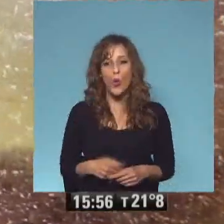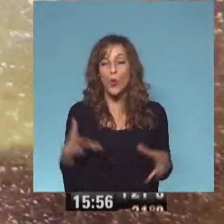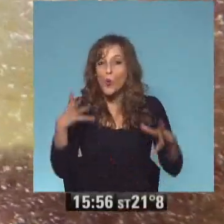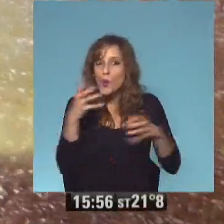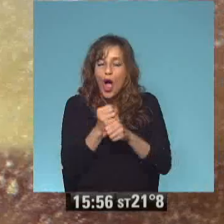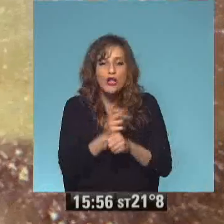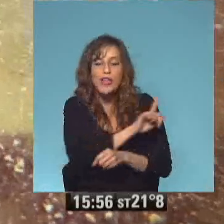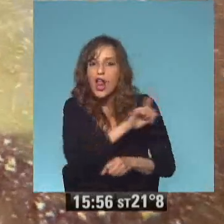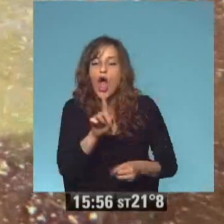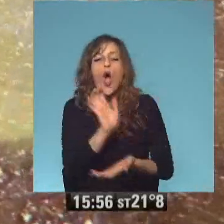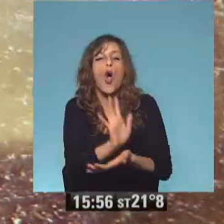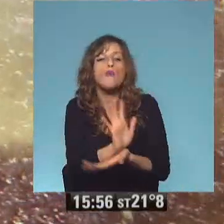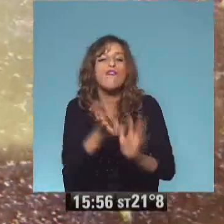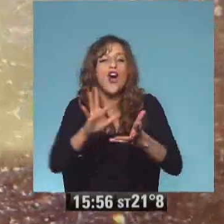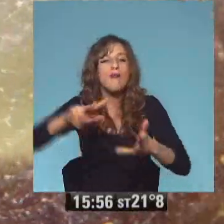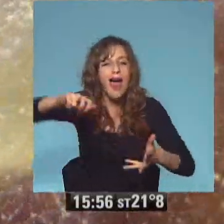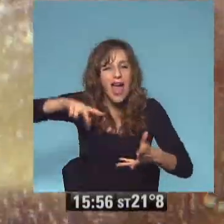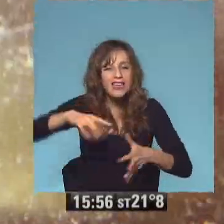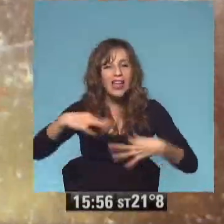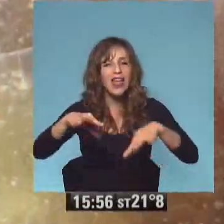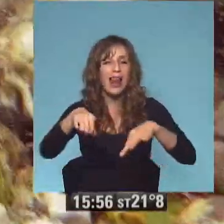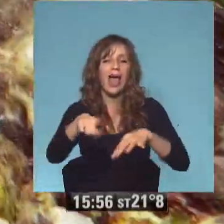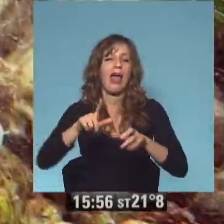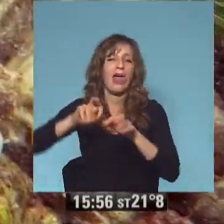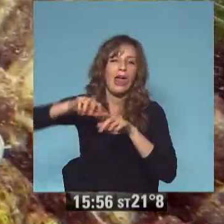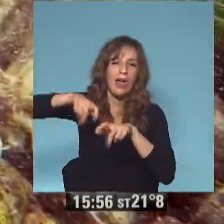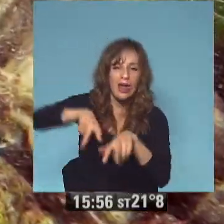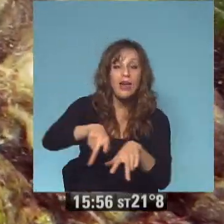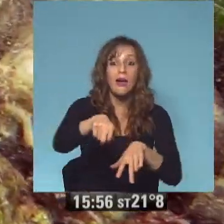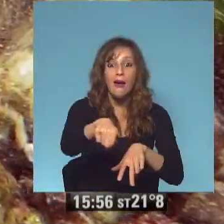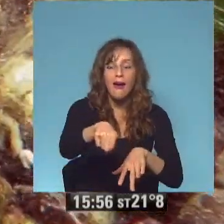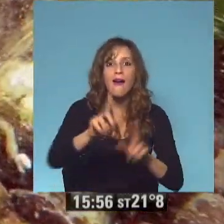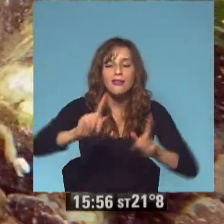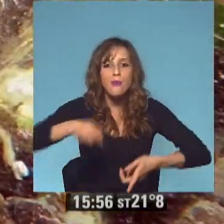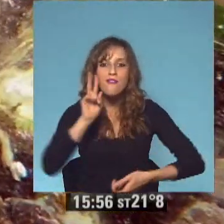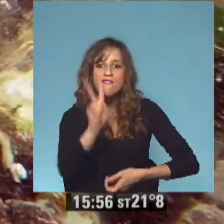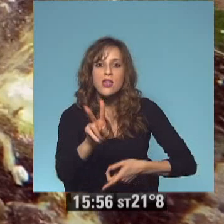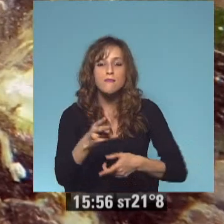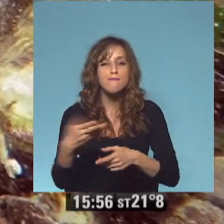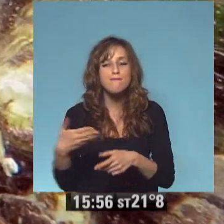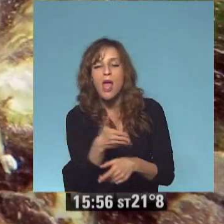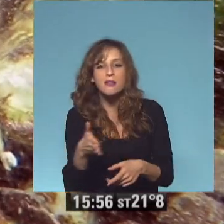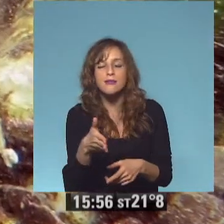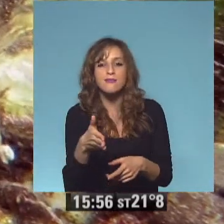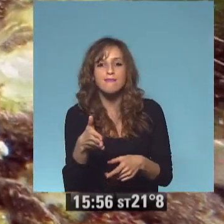Eso era como una tela araña submarina Incluso Hasta pude ver que había un pez atrapado